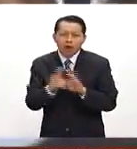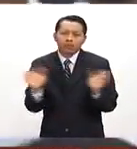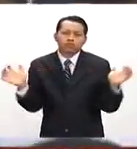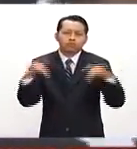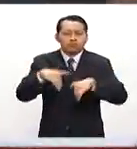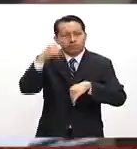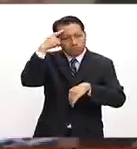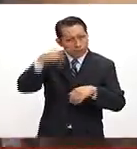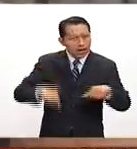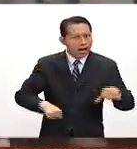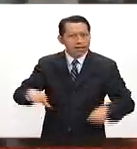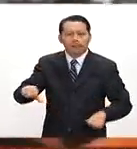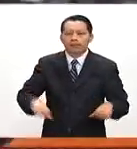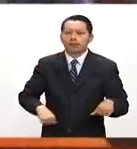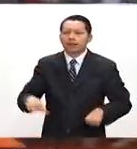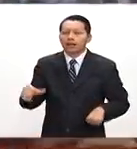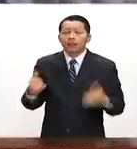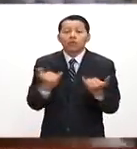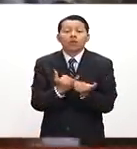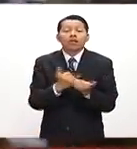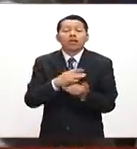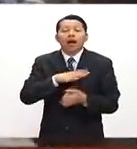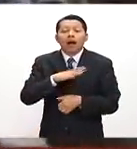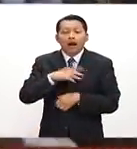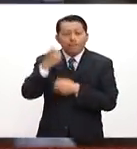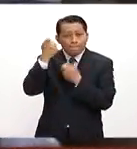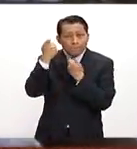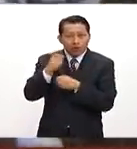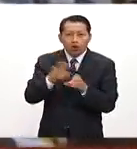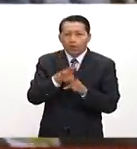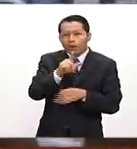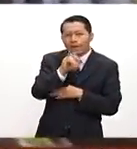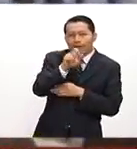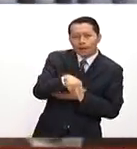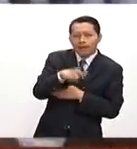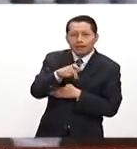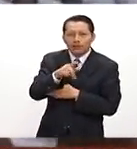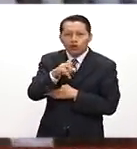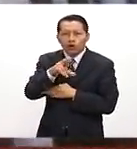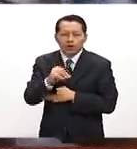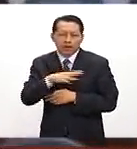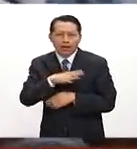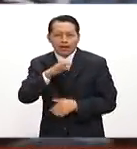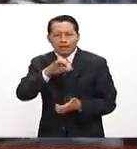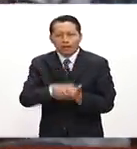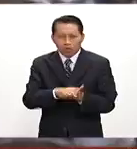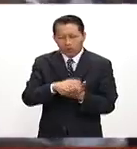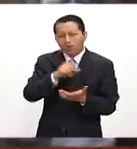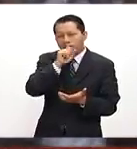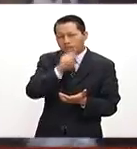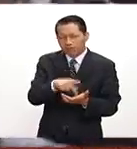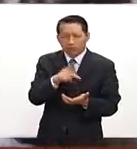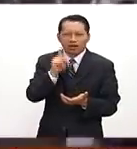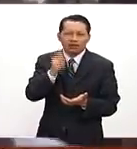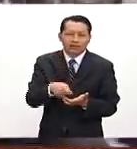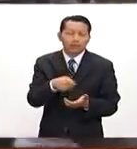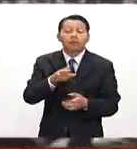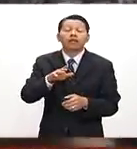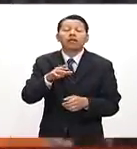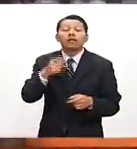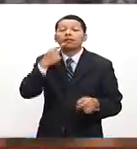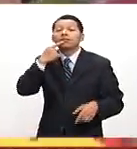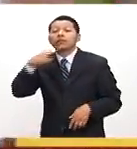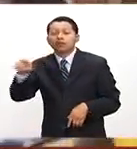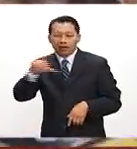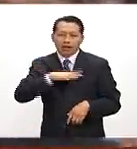esta actividad. Entre las protestas se suma la de Lilian Tintori, esposa de Leopoldo López, quien denunció a Nicolás Maduro ante